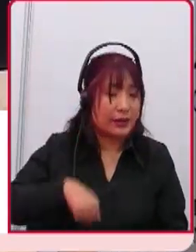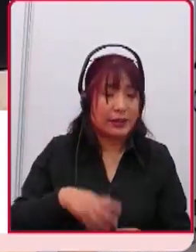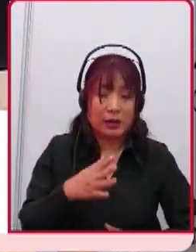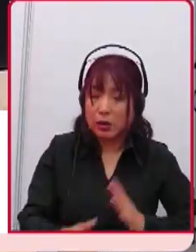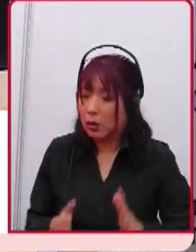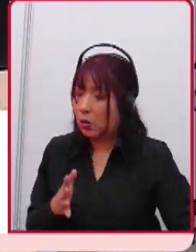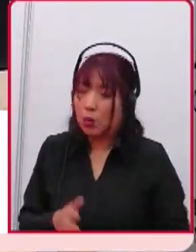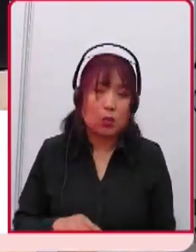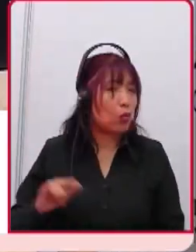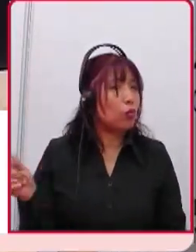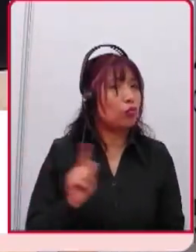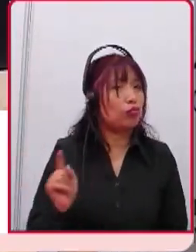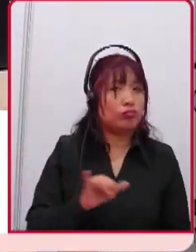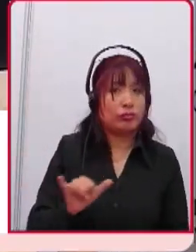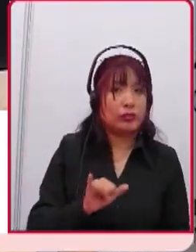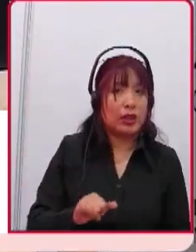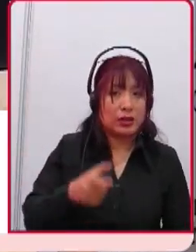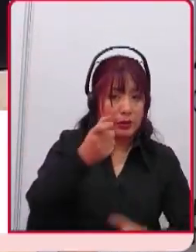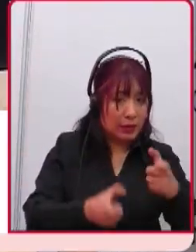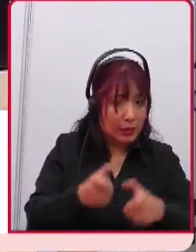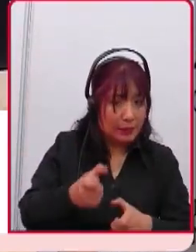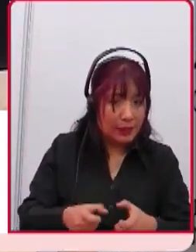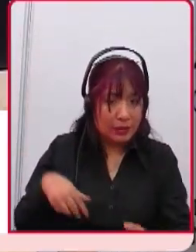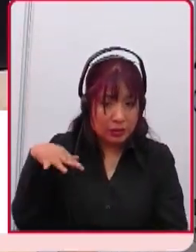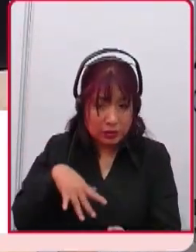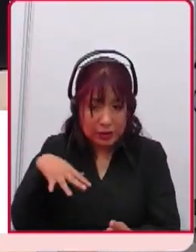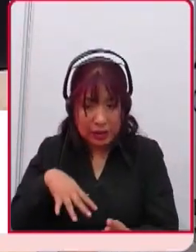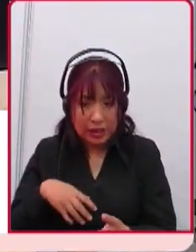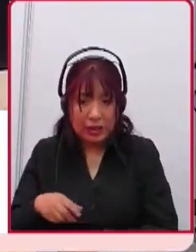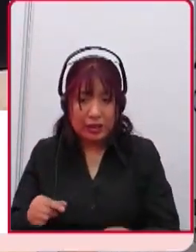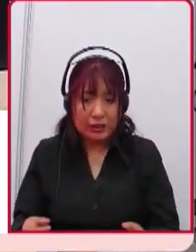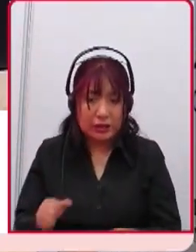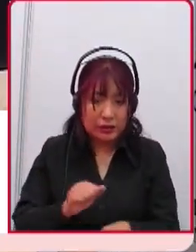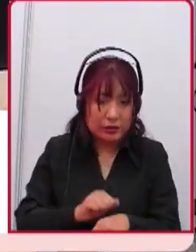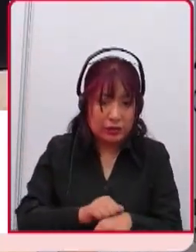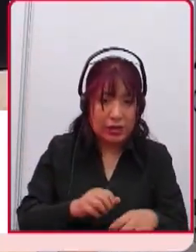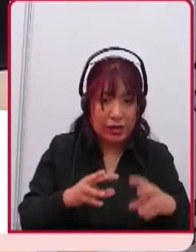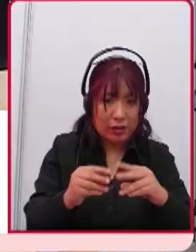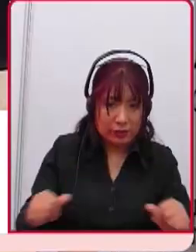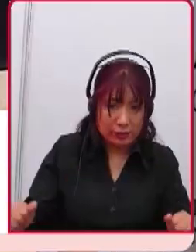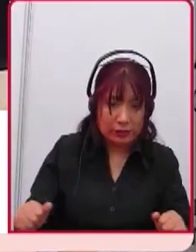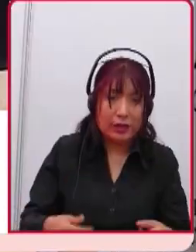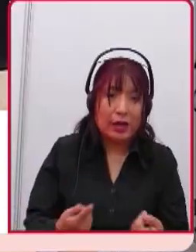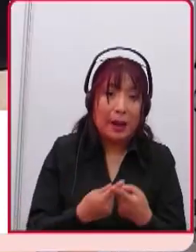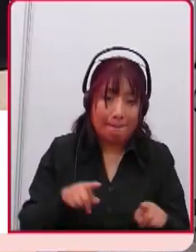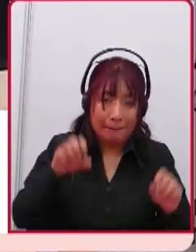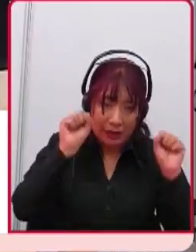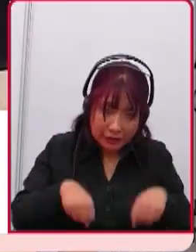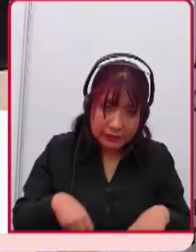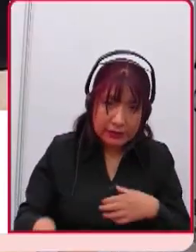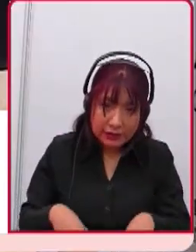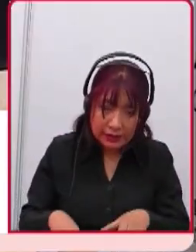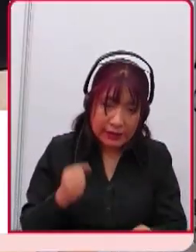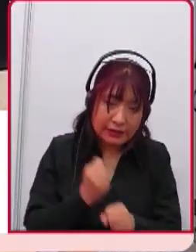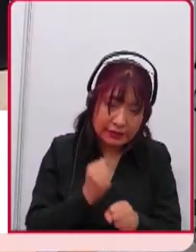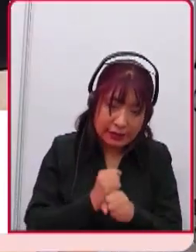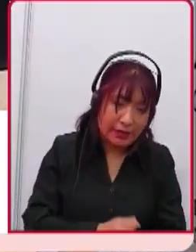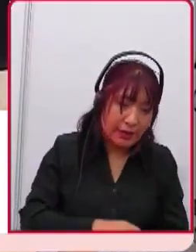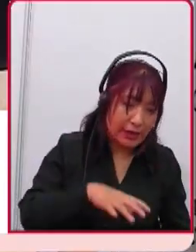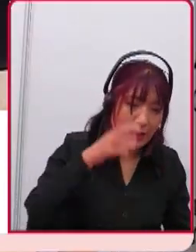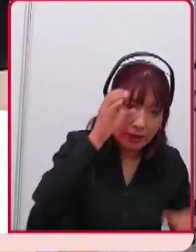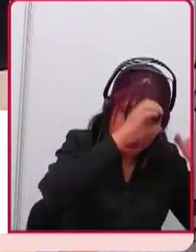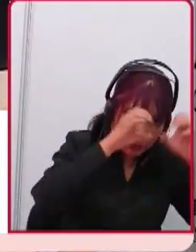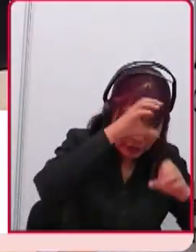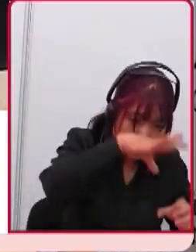la extracción de la muestra, pero lo que hace es recolectar mayor cantidad de muestras según los sensores infrarrojos de